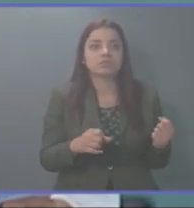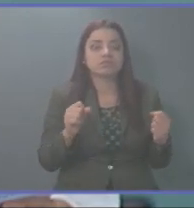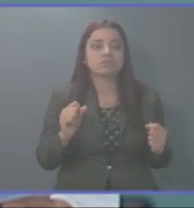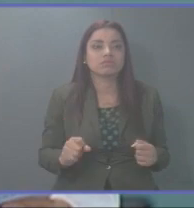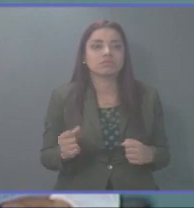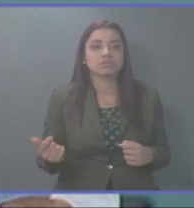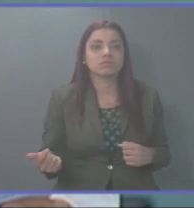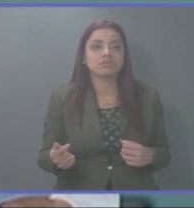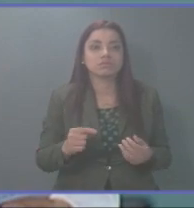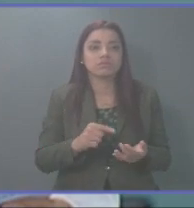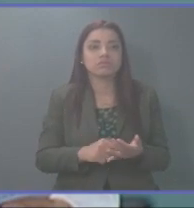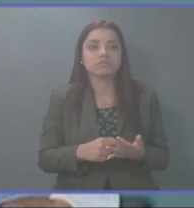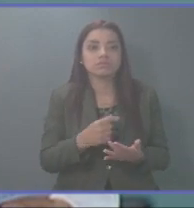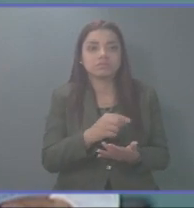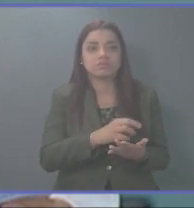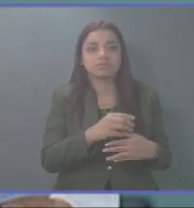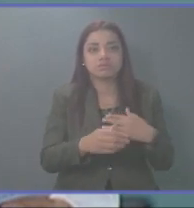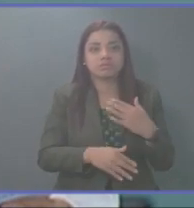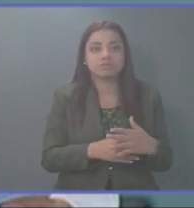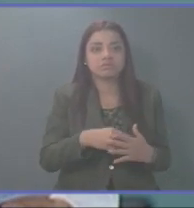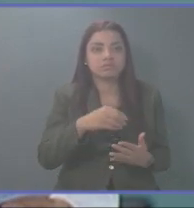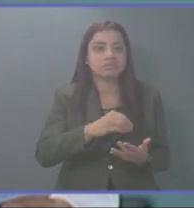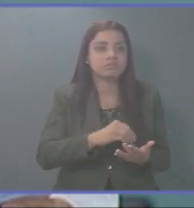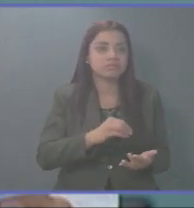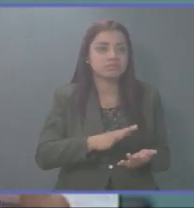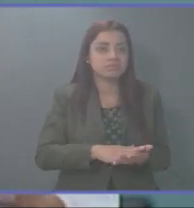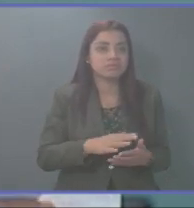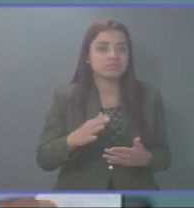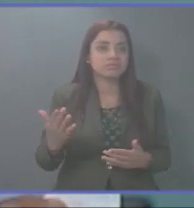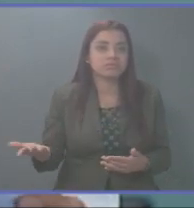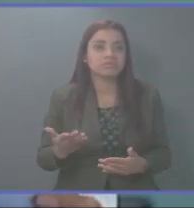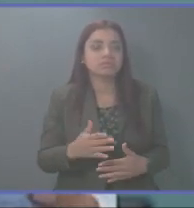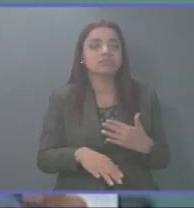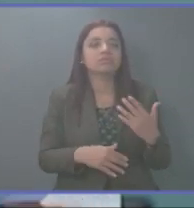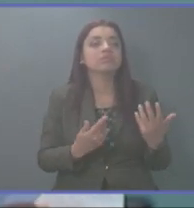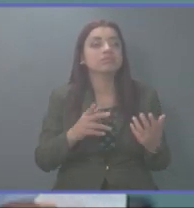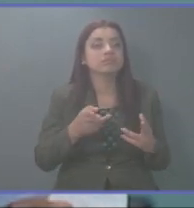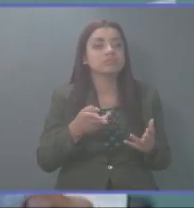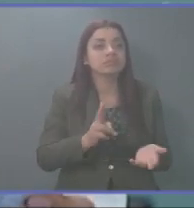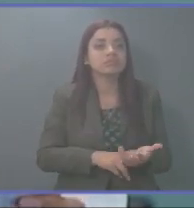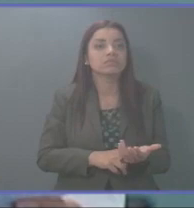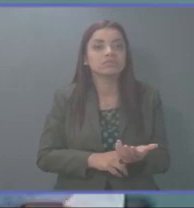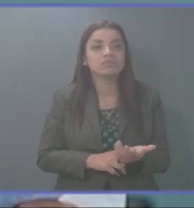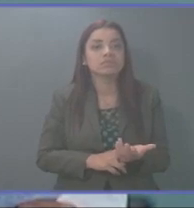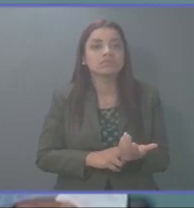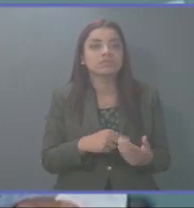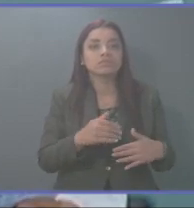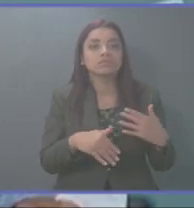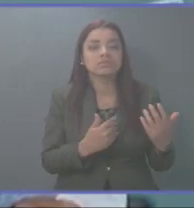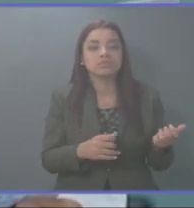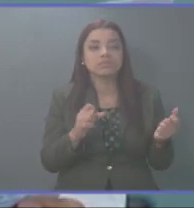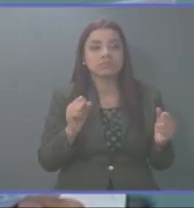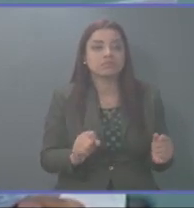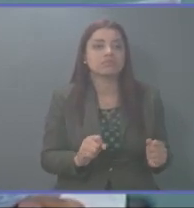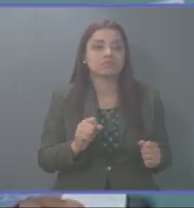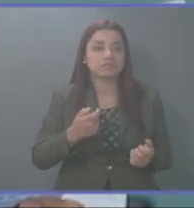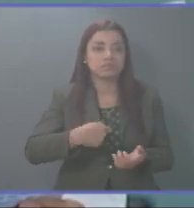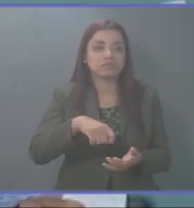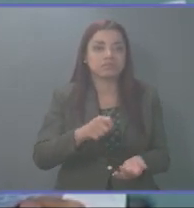momento de su inscripción al padrón electoral de votantes en el exterior y su firma o huella dactilar en caso que no pueda